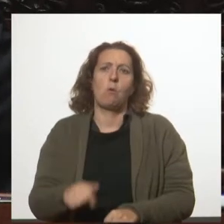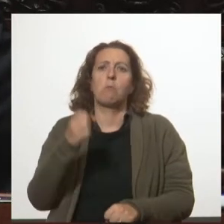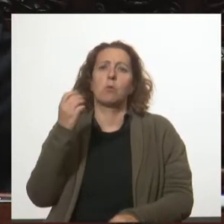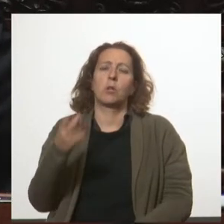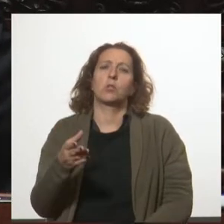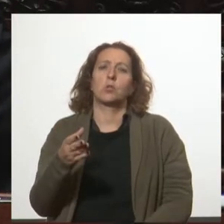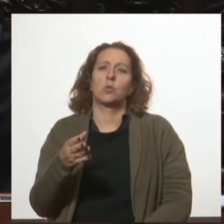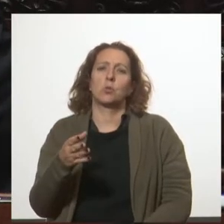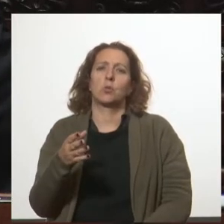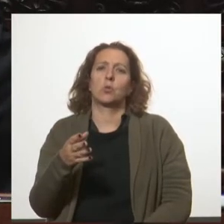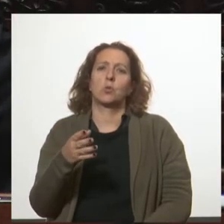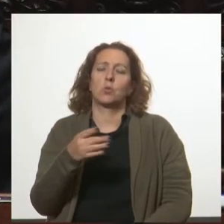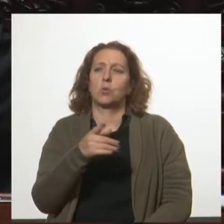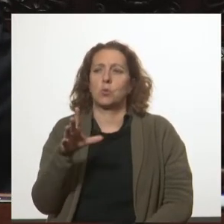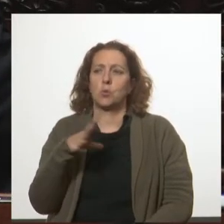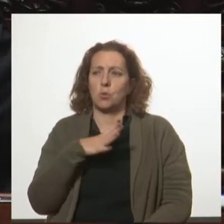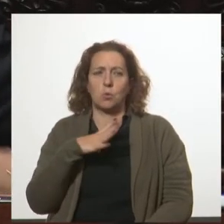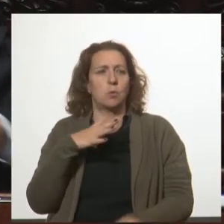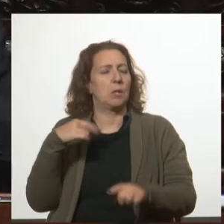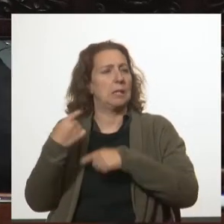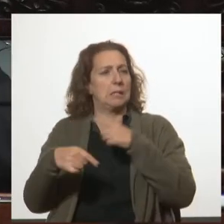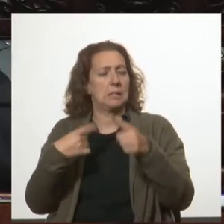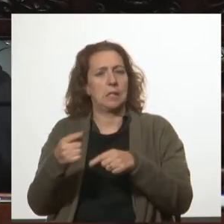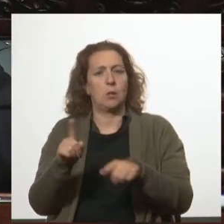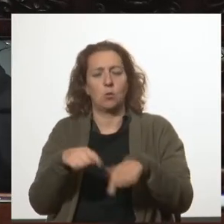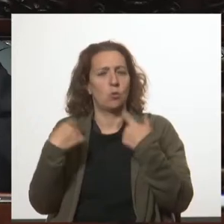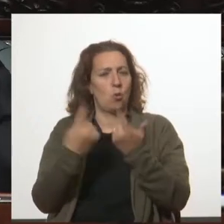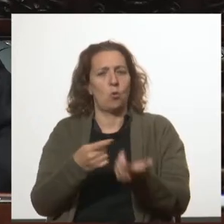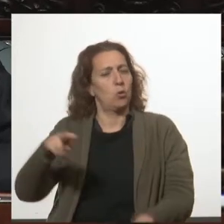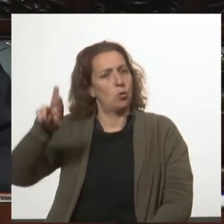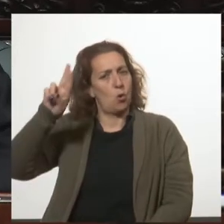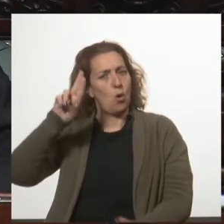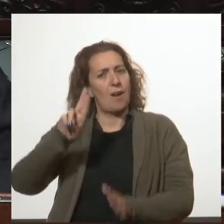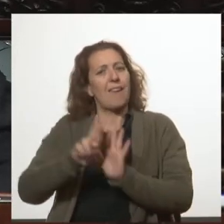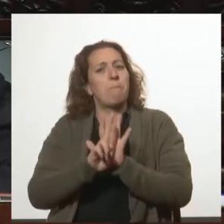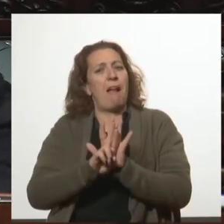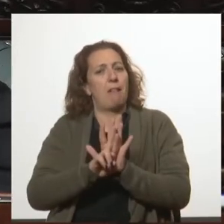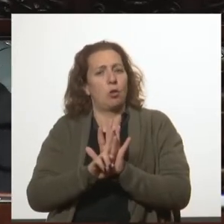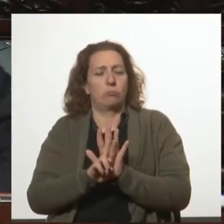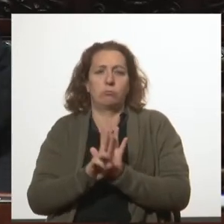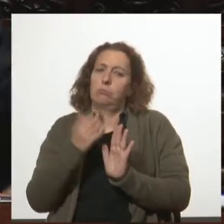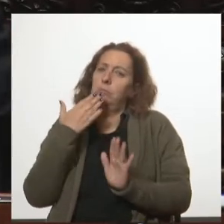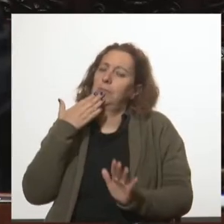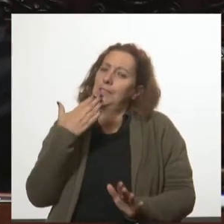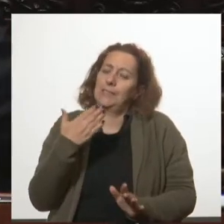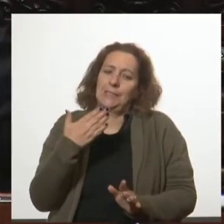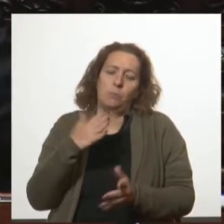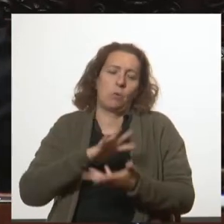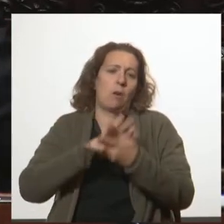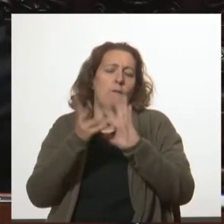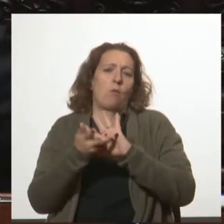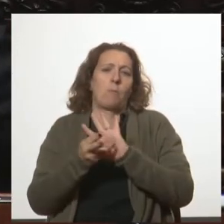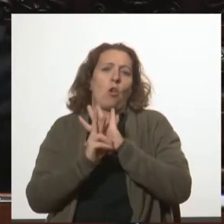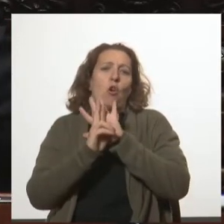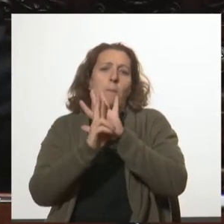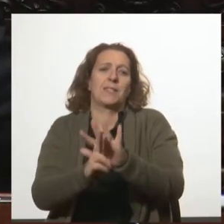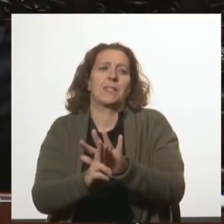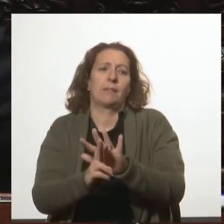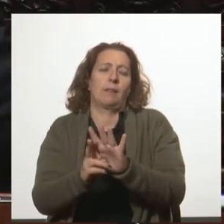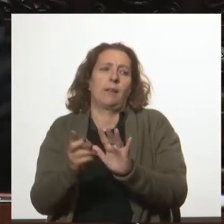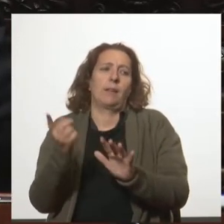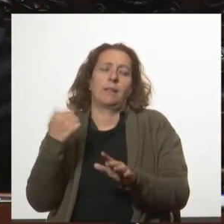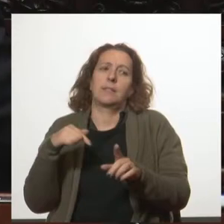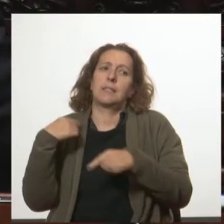tanto van a tener y van a seguir contando con todo nuestro respaldo agradecemos en la manera que nos están representando y